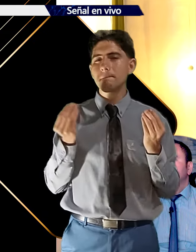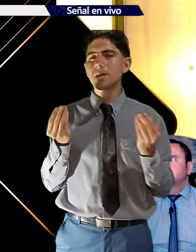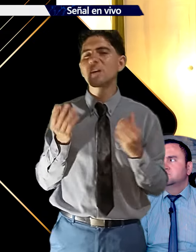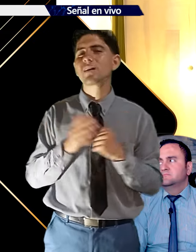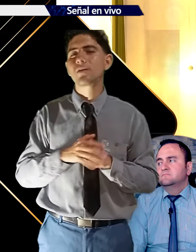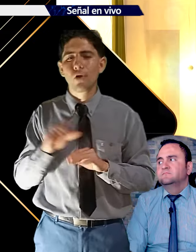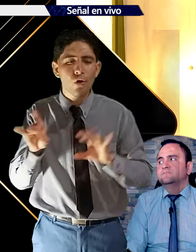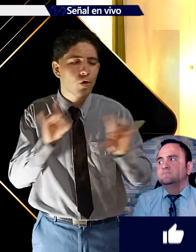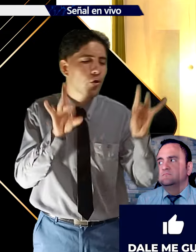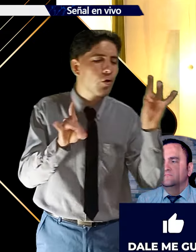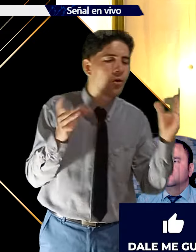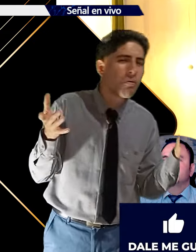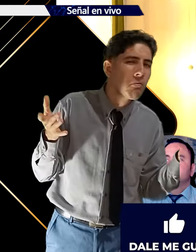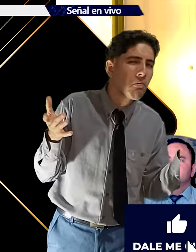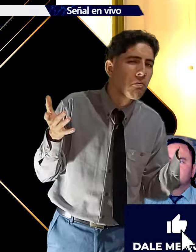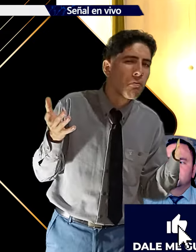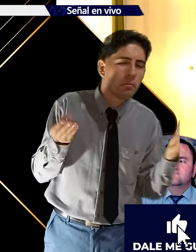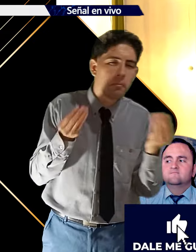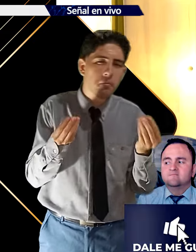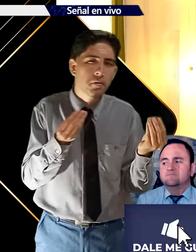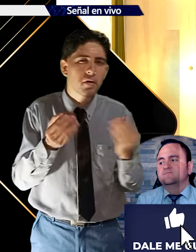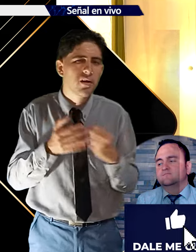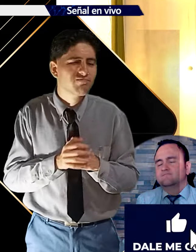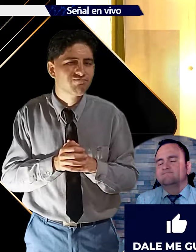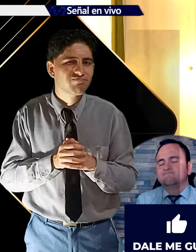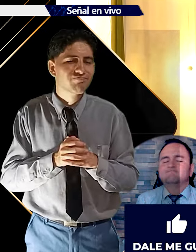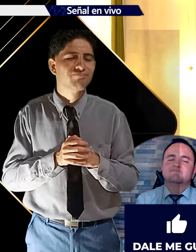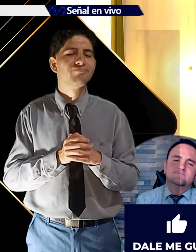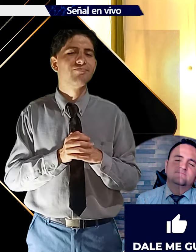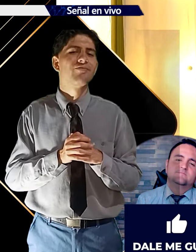Escucha, esforzados. ¿Para qué?